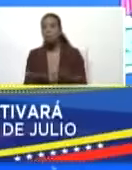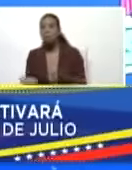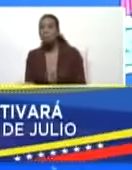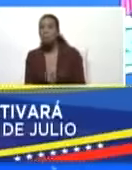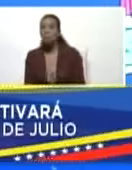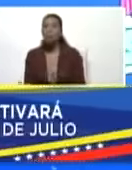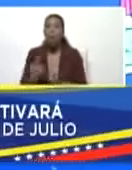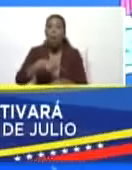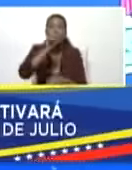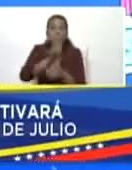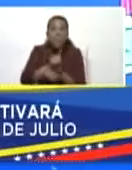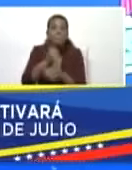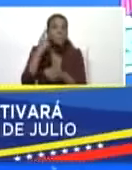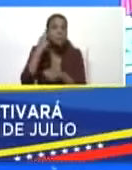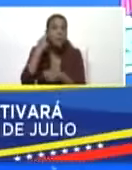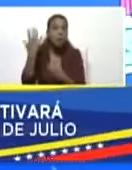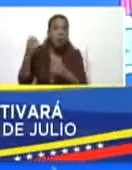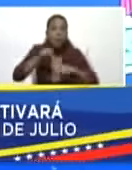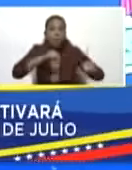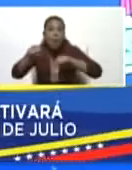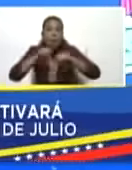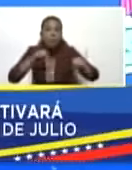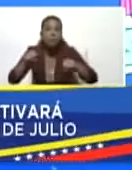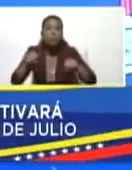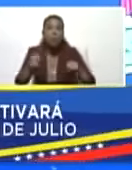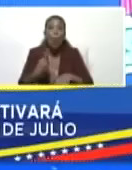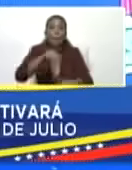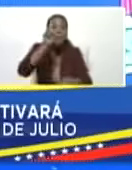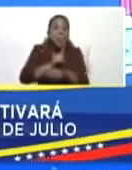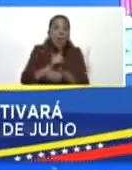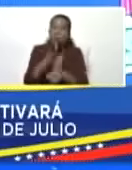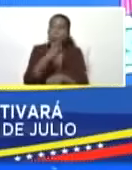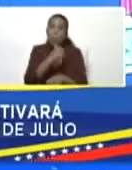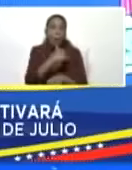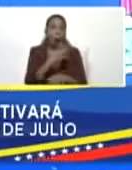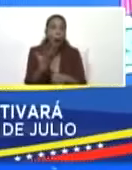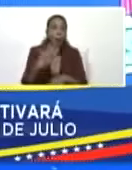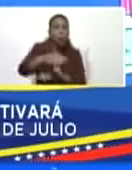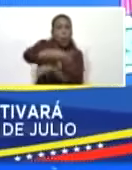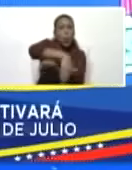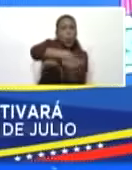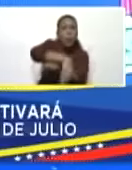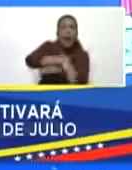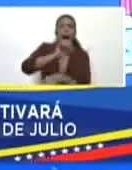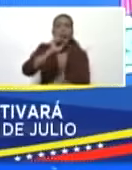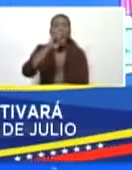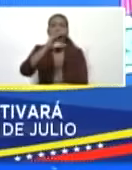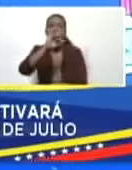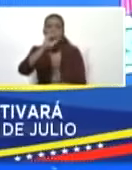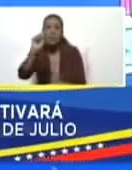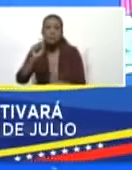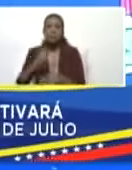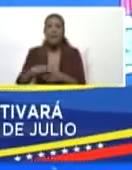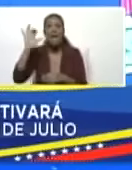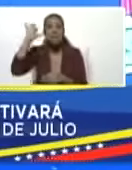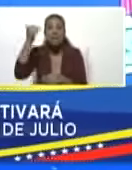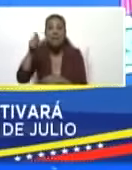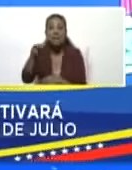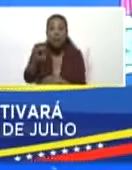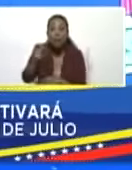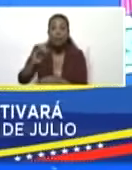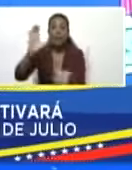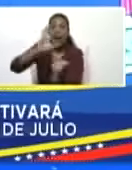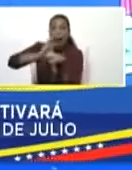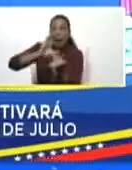Es lo primero que tiene que tener una movilización. Si yo movilizo, me movilizo en Araira, en Charallave, en